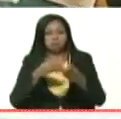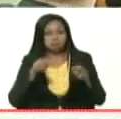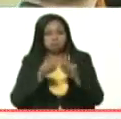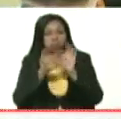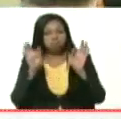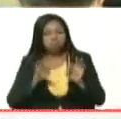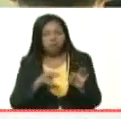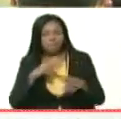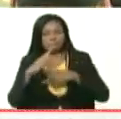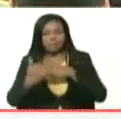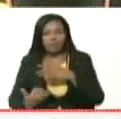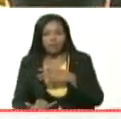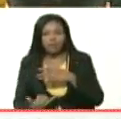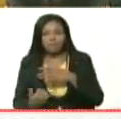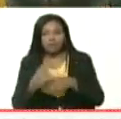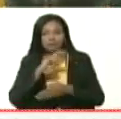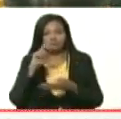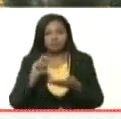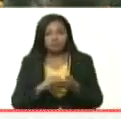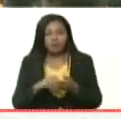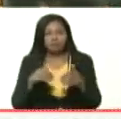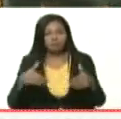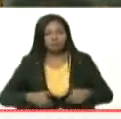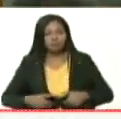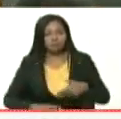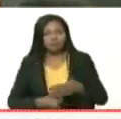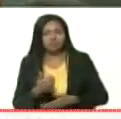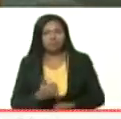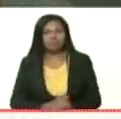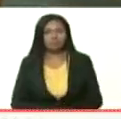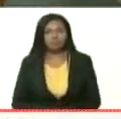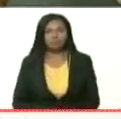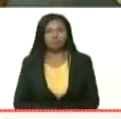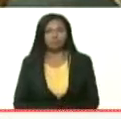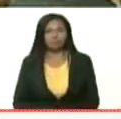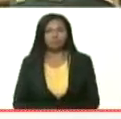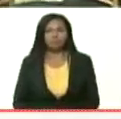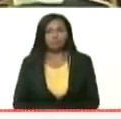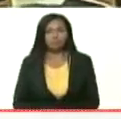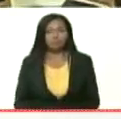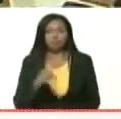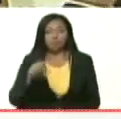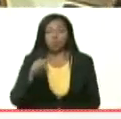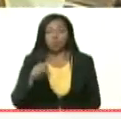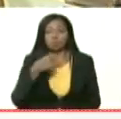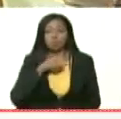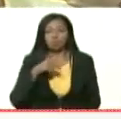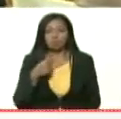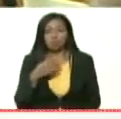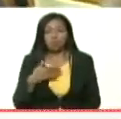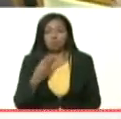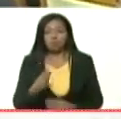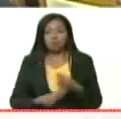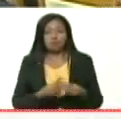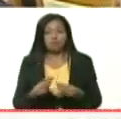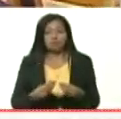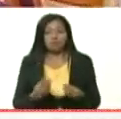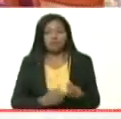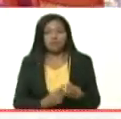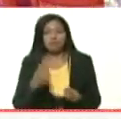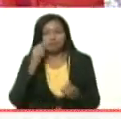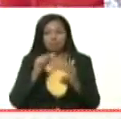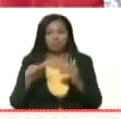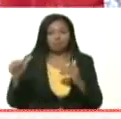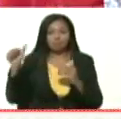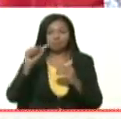del Programa Nacional de Reforma y Apertura, hoy por hoy, nuestra hermana mayor,